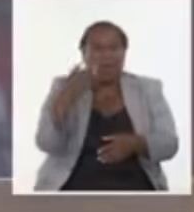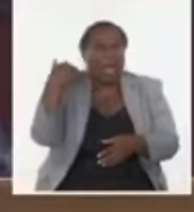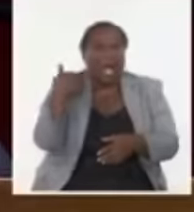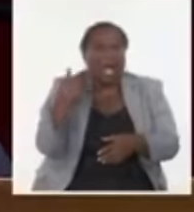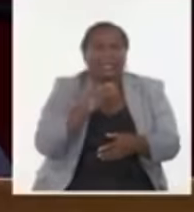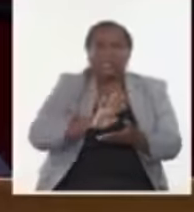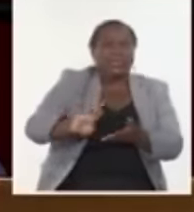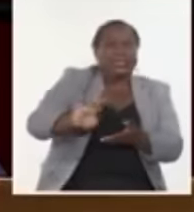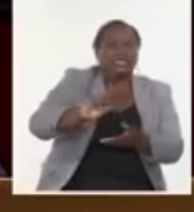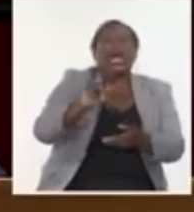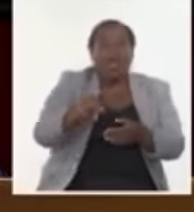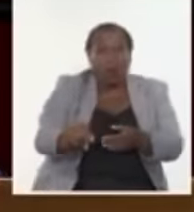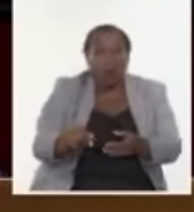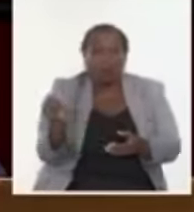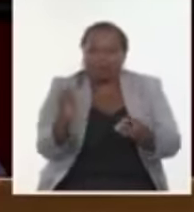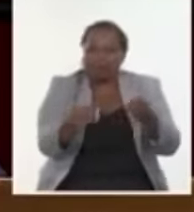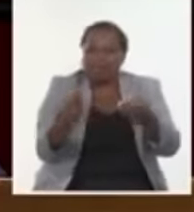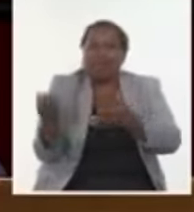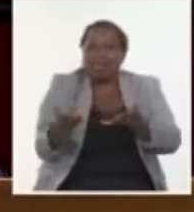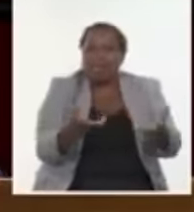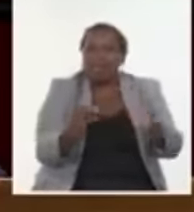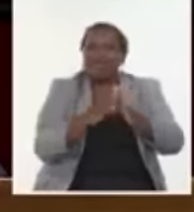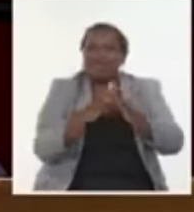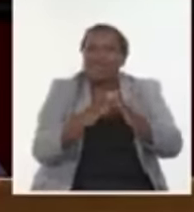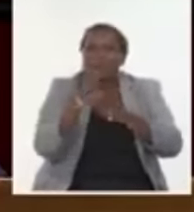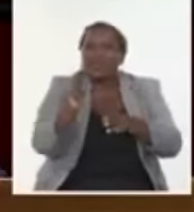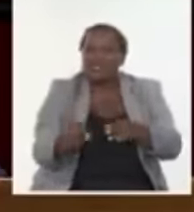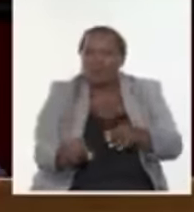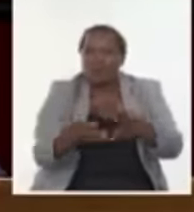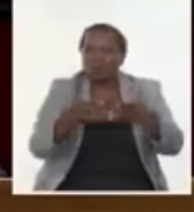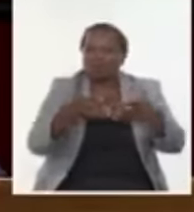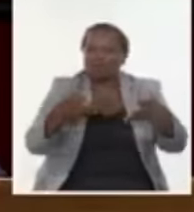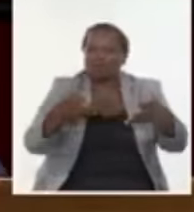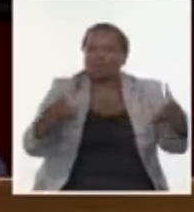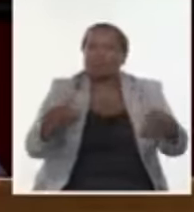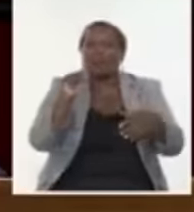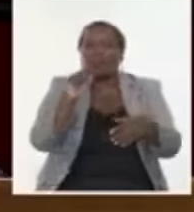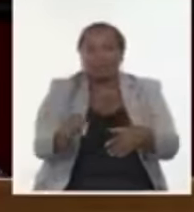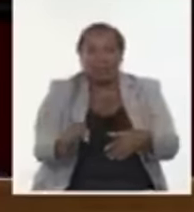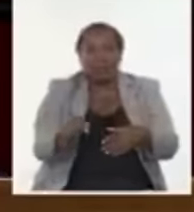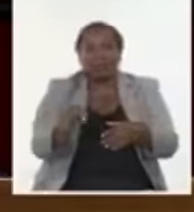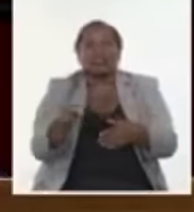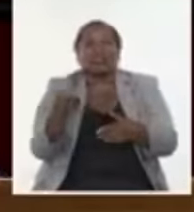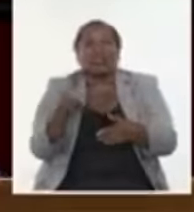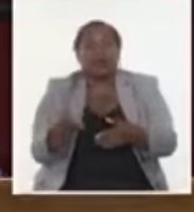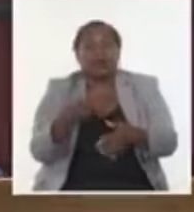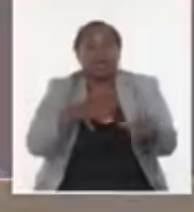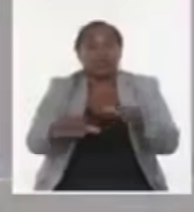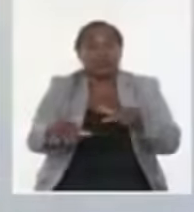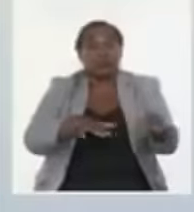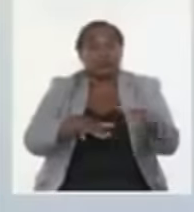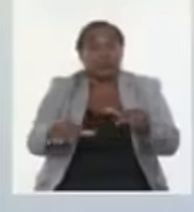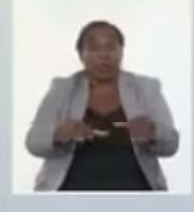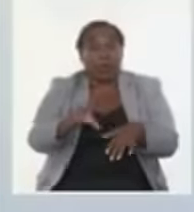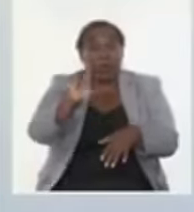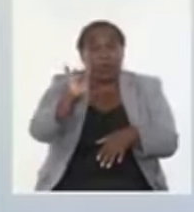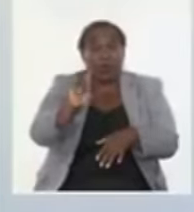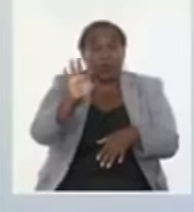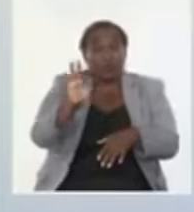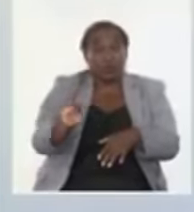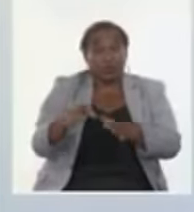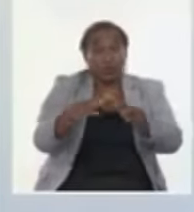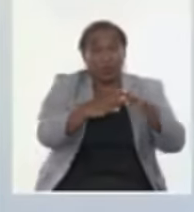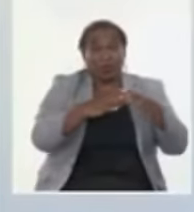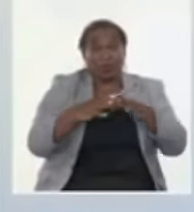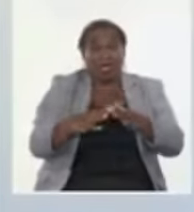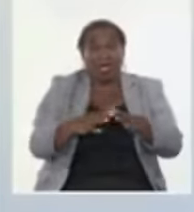En el propósito de la revalorización de la ruralidad, se concentran las acciones y recursos en 98 comunidades